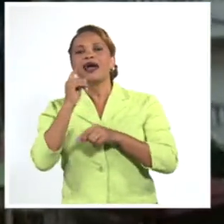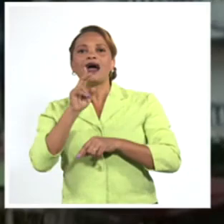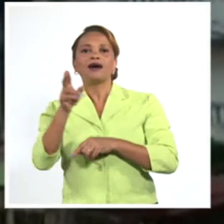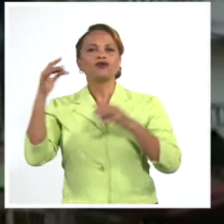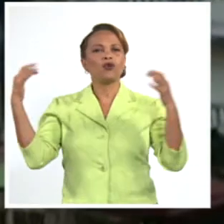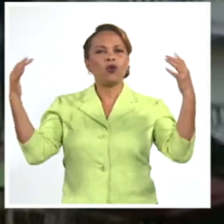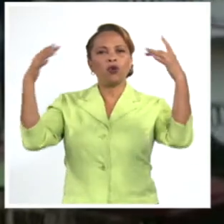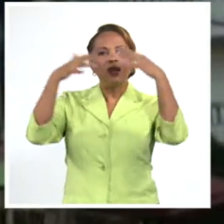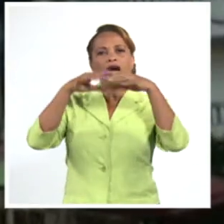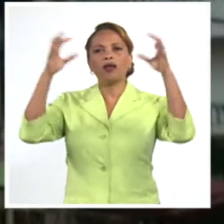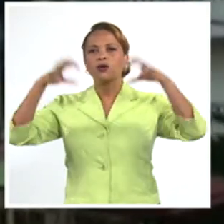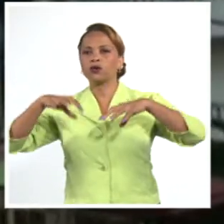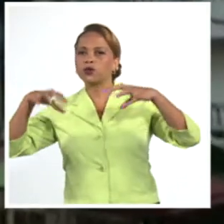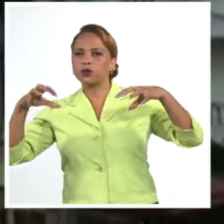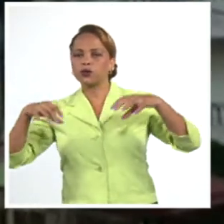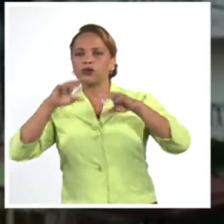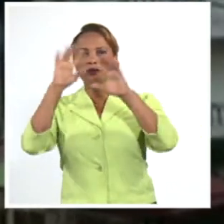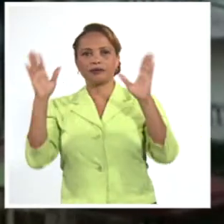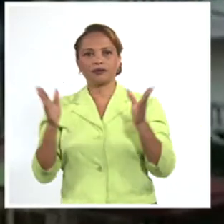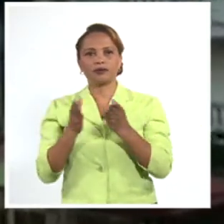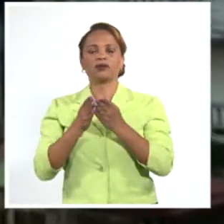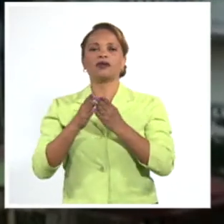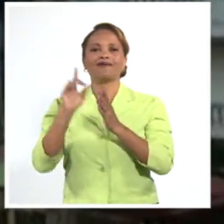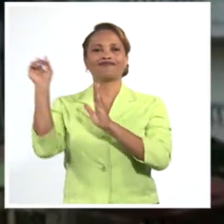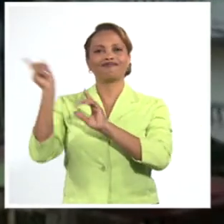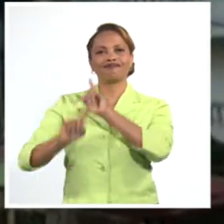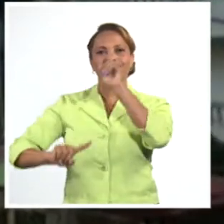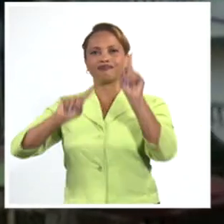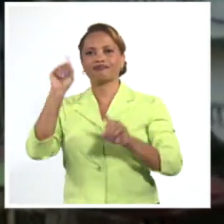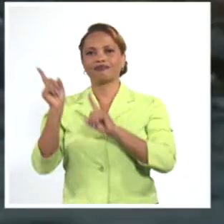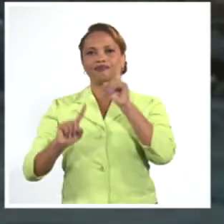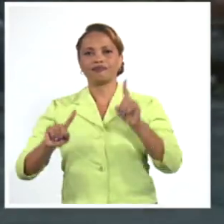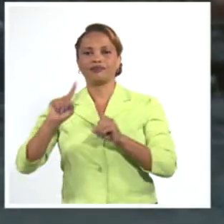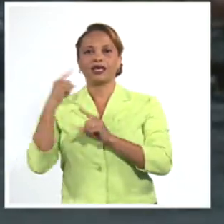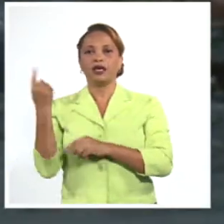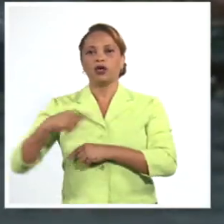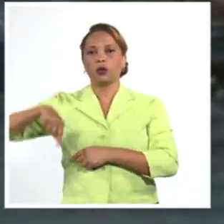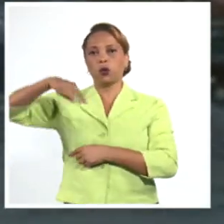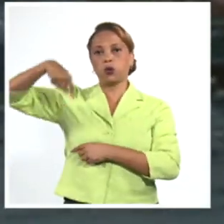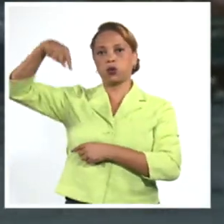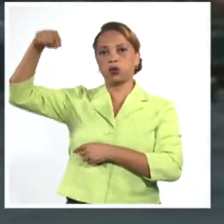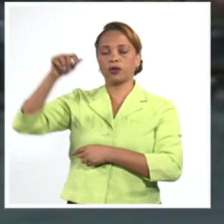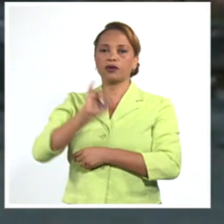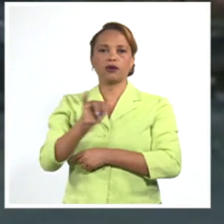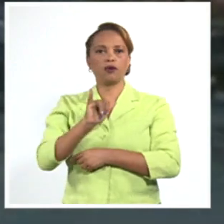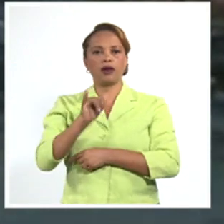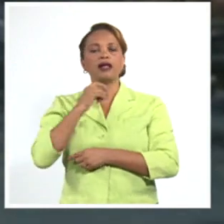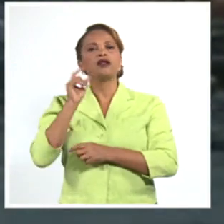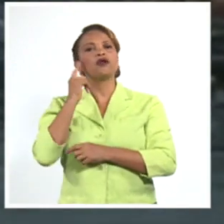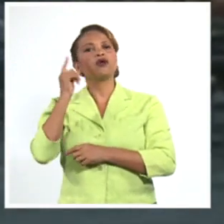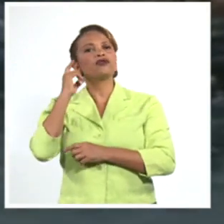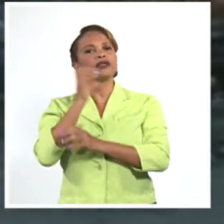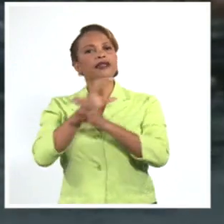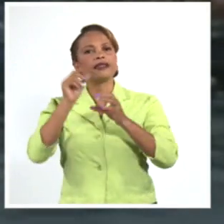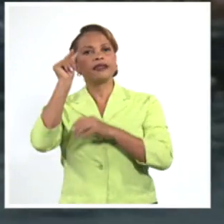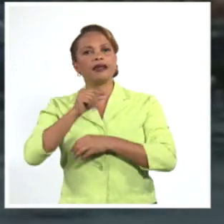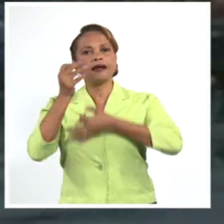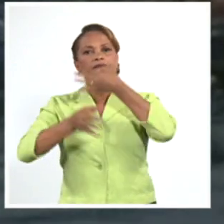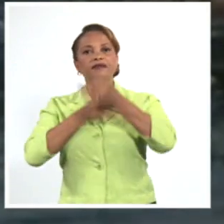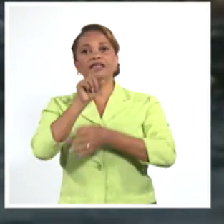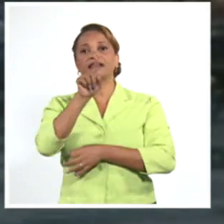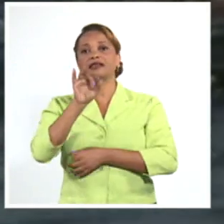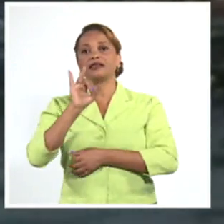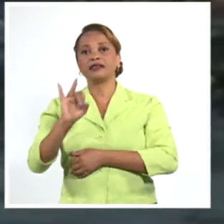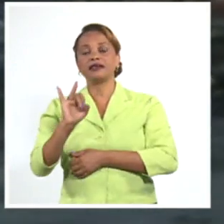nublados con chubascos lluvias tormentas eléctricas y hasta tornados los científicos precisaron que de los 17 ciclones